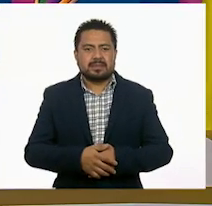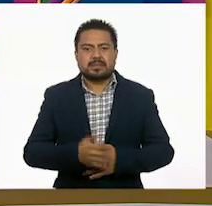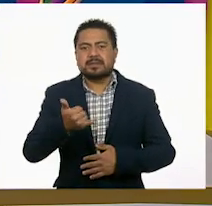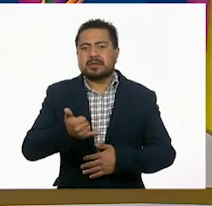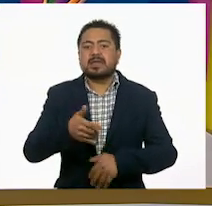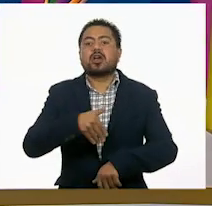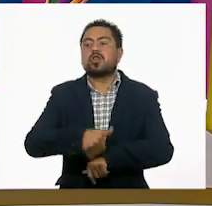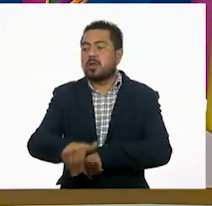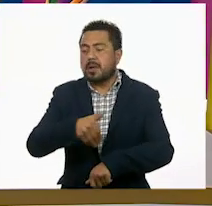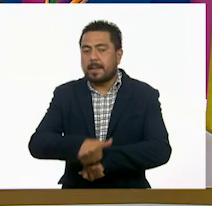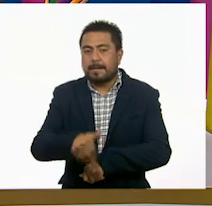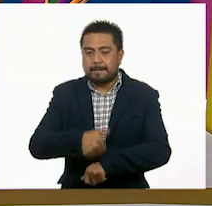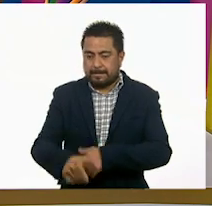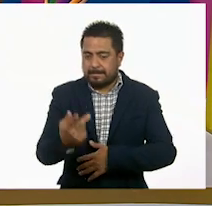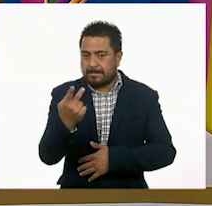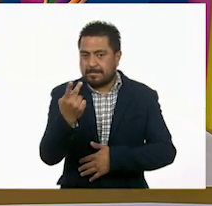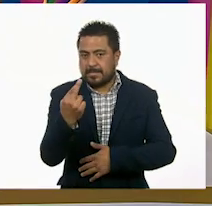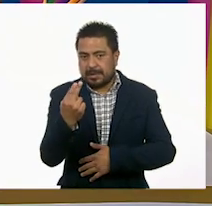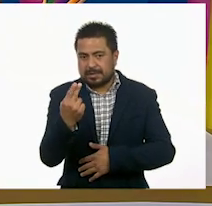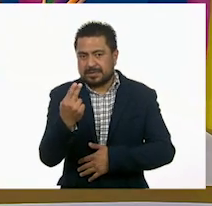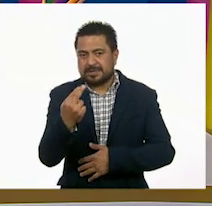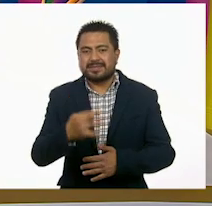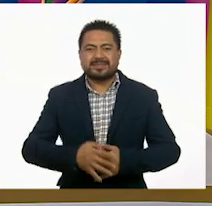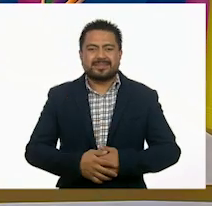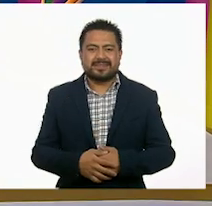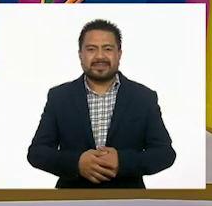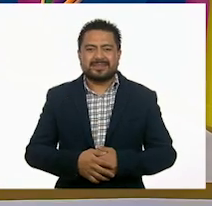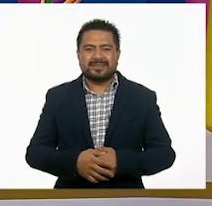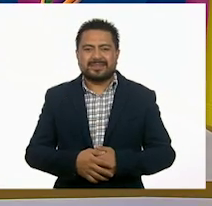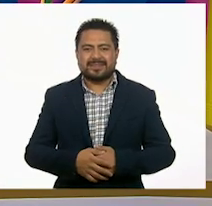Y el número 25.